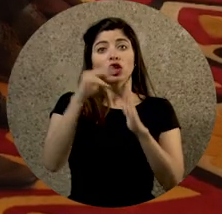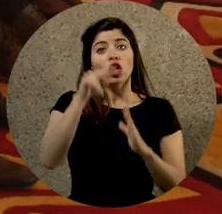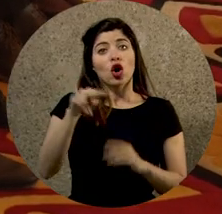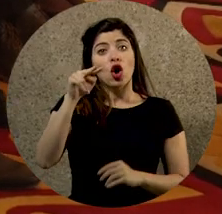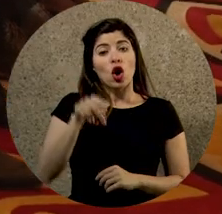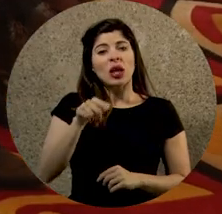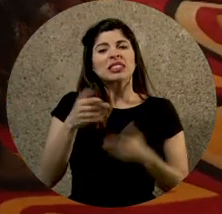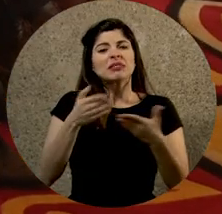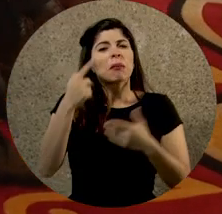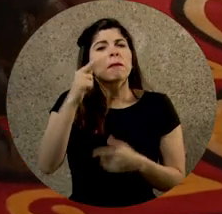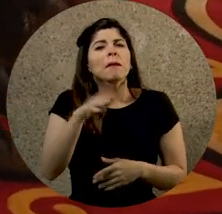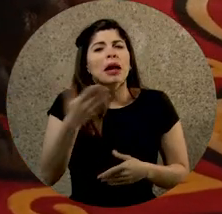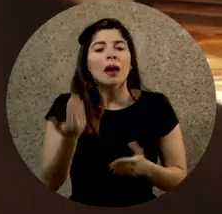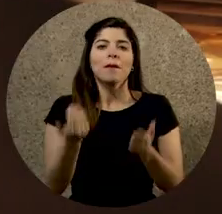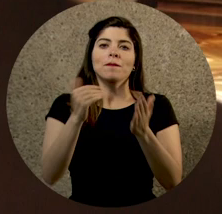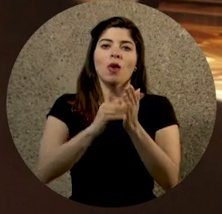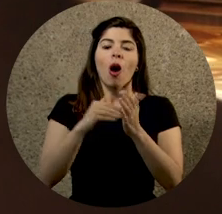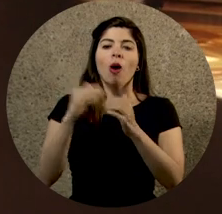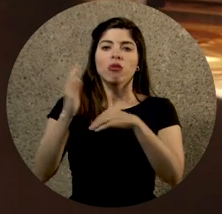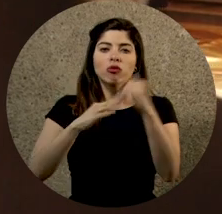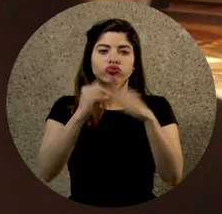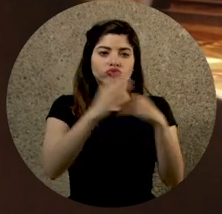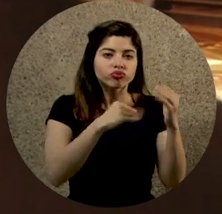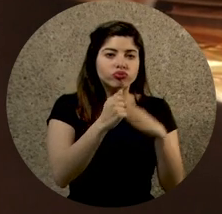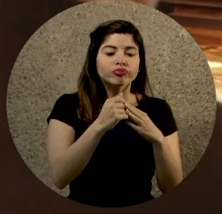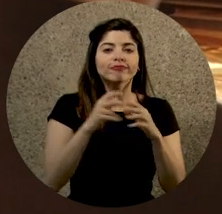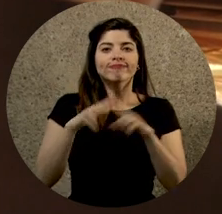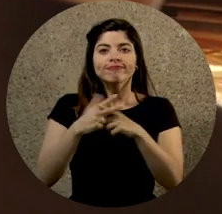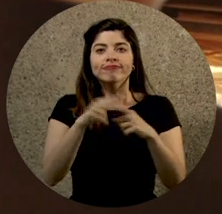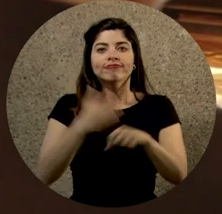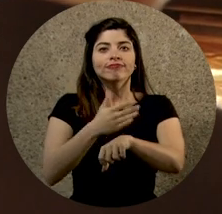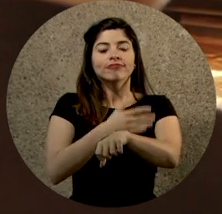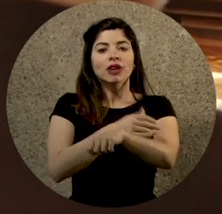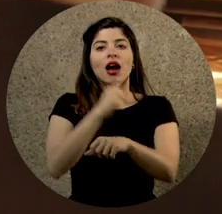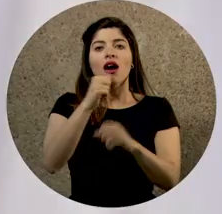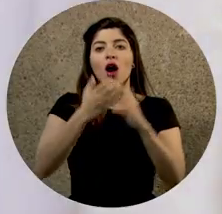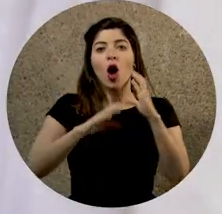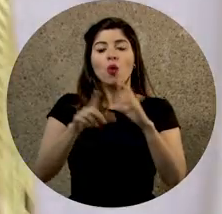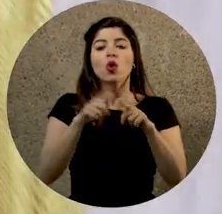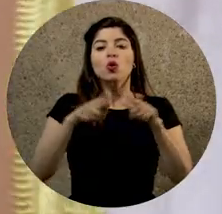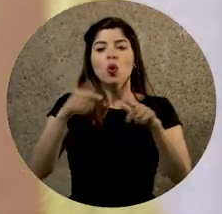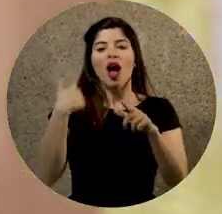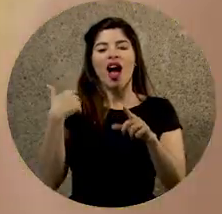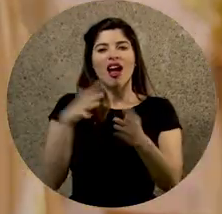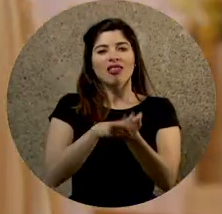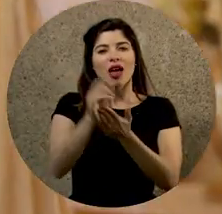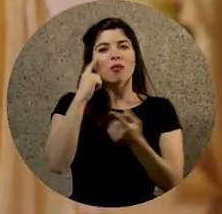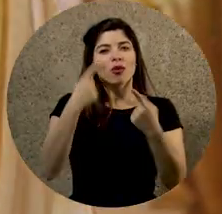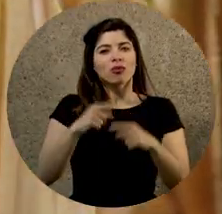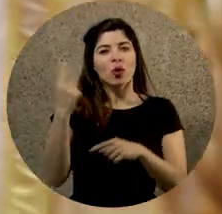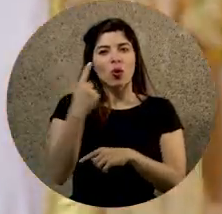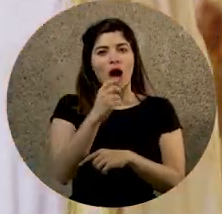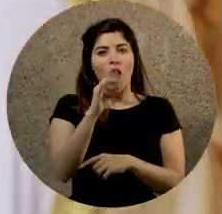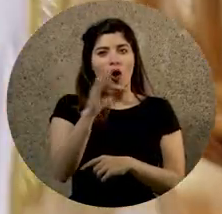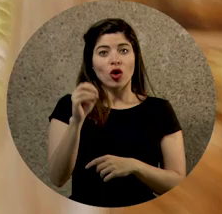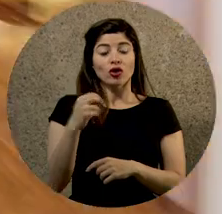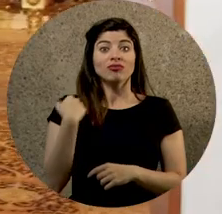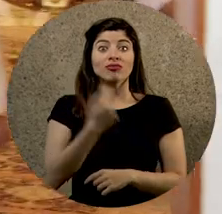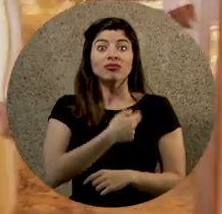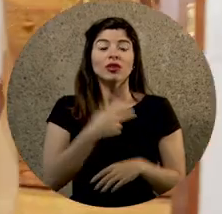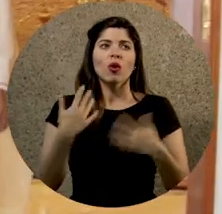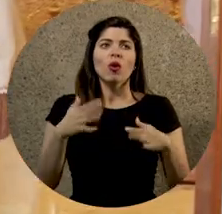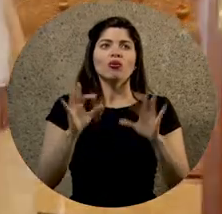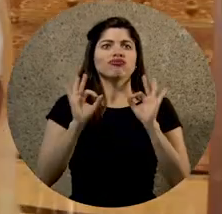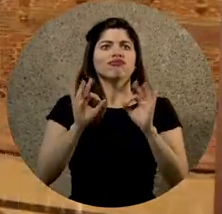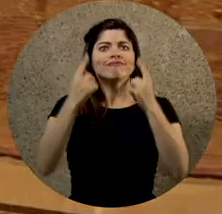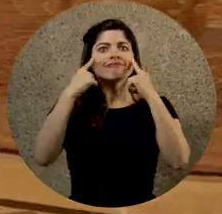de colones que servirán para reconstruir y mejorar acueductos en comunidades impactadas por el huracán Otto. Nos fue muy